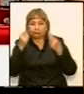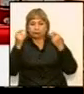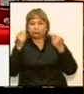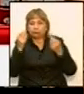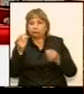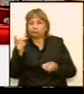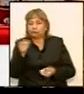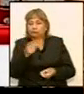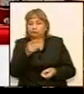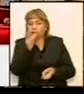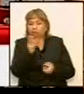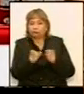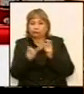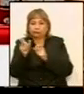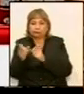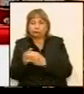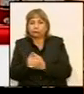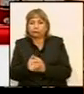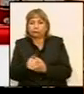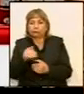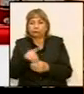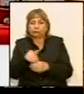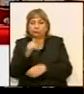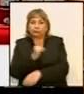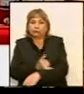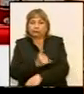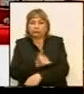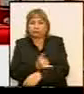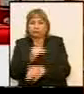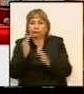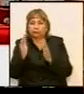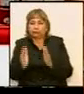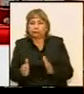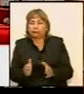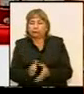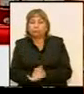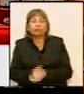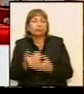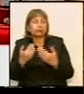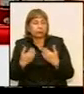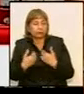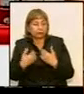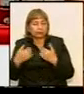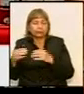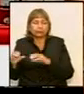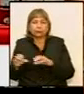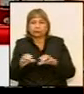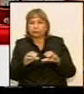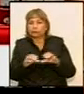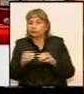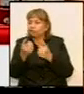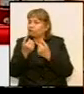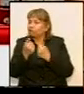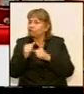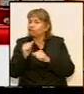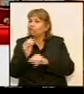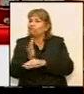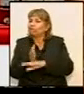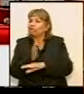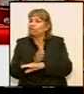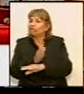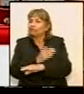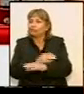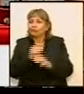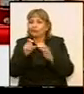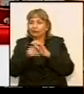a las personalidades e instituciones que hacen posible el desarrollo de la minería.